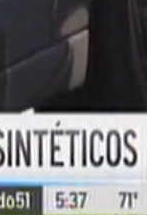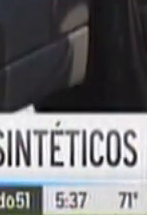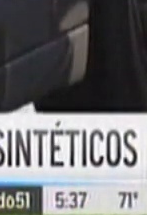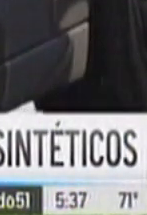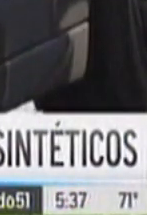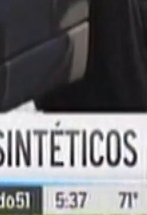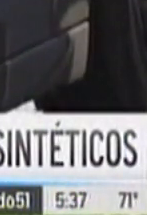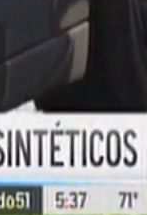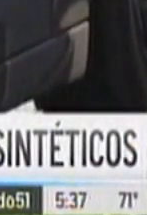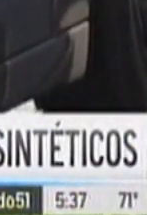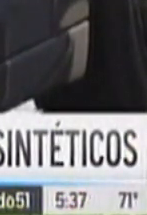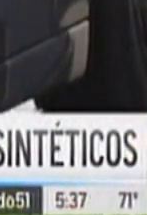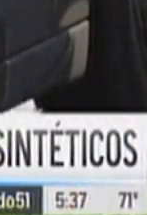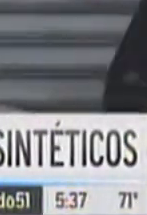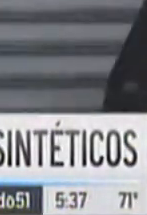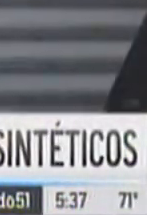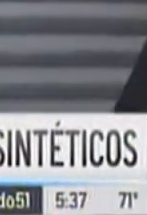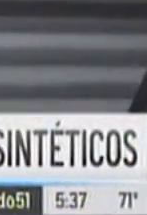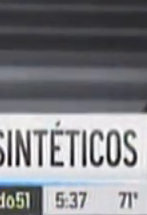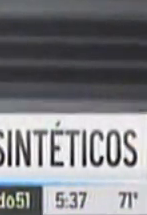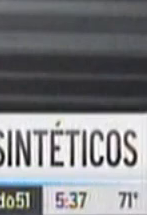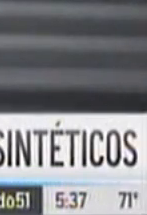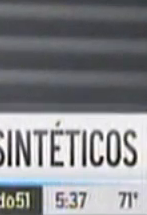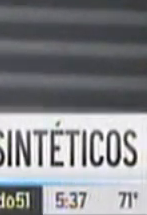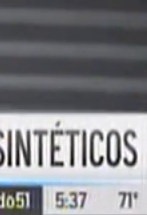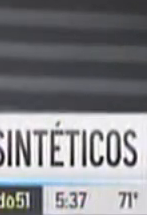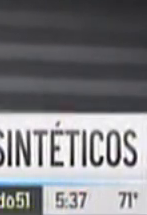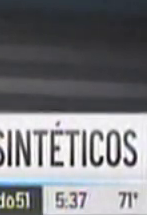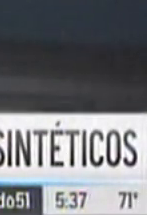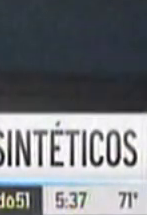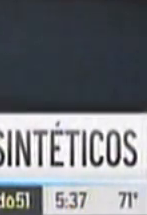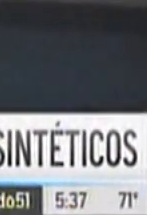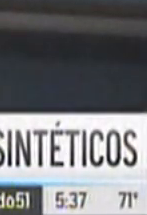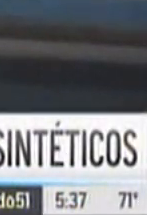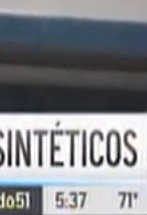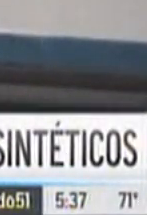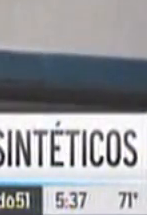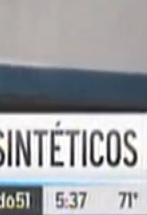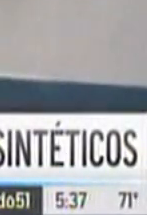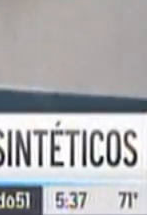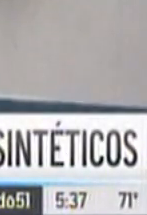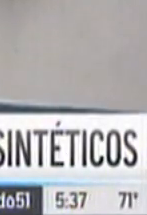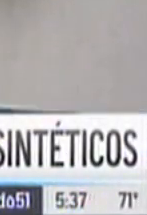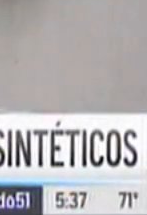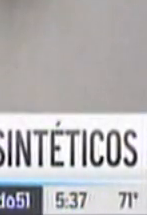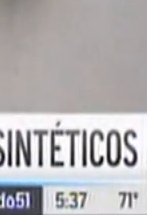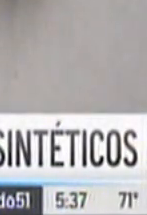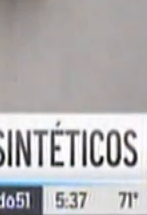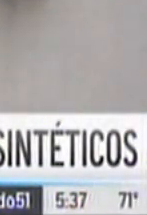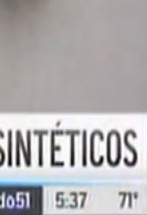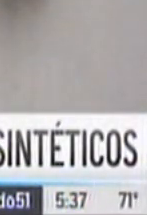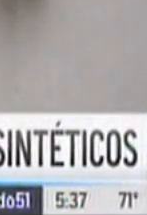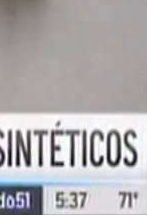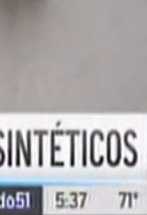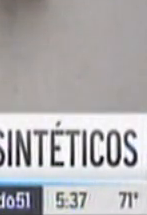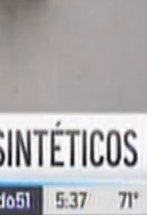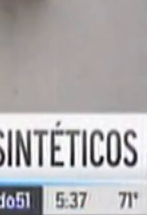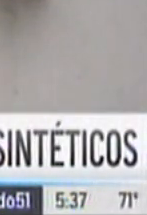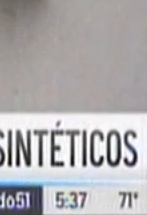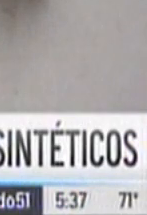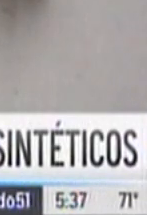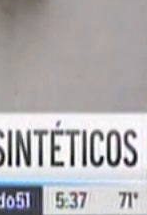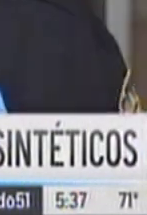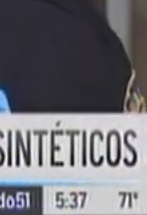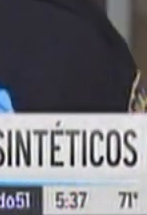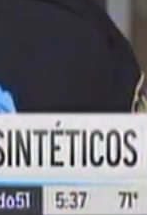11 de abril a las 12:15 de la tarde, donde lograron decomisar unas 35 libras de marihuana sintética. Estos 2 individuos van a